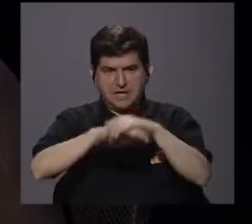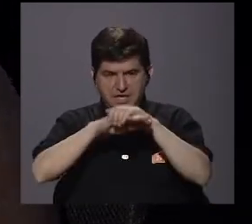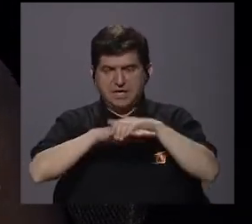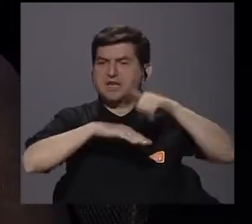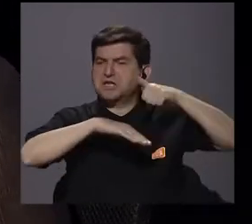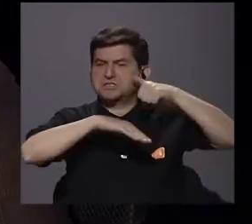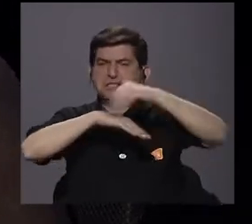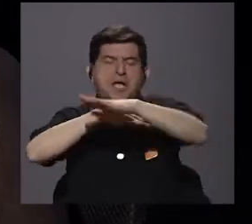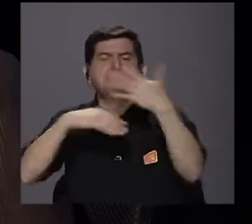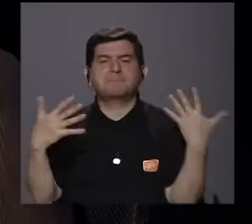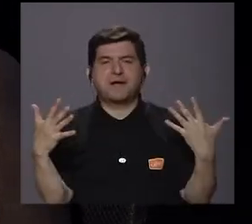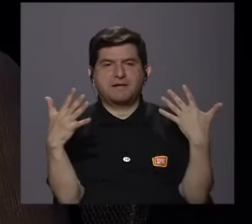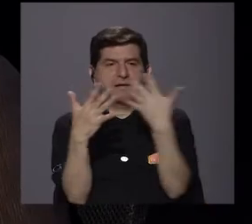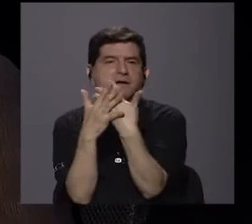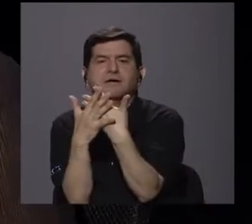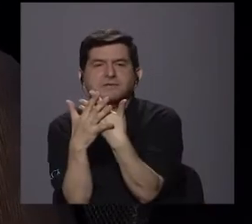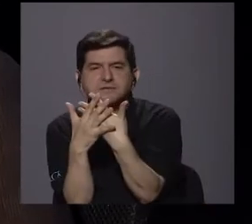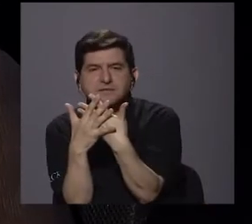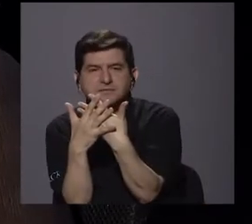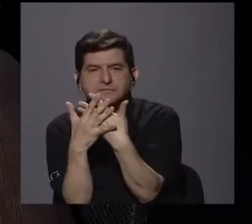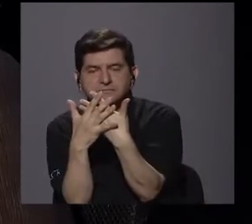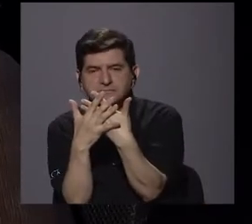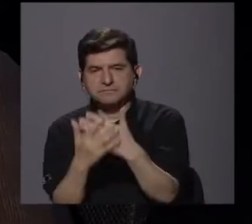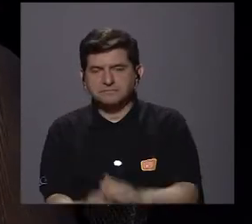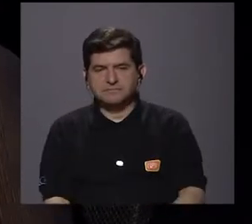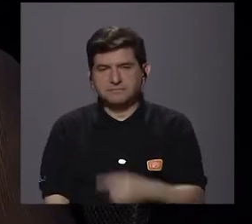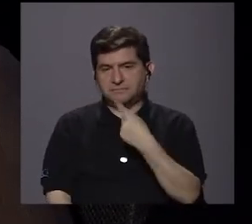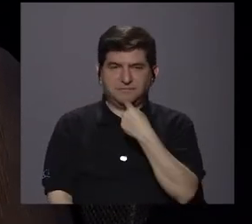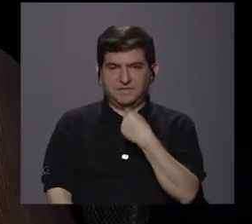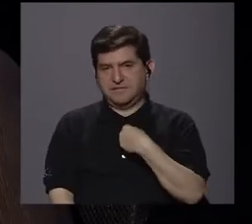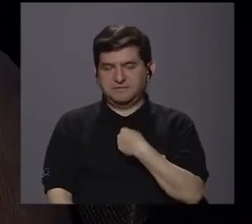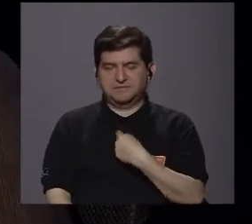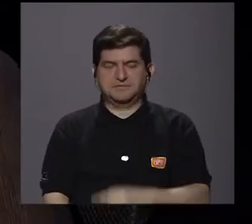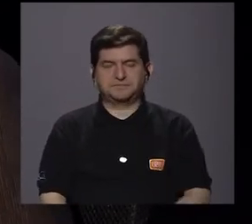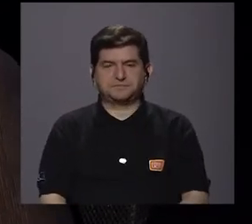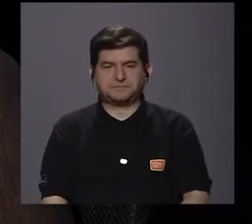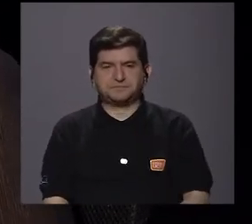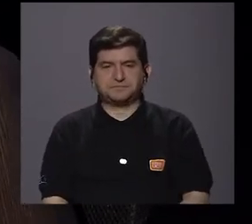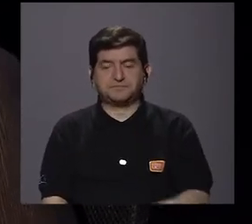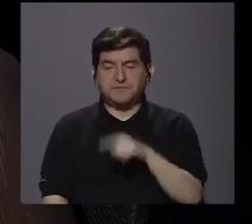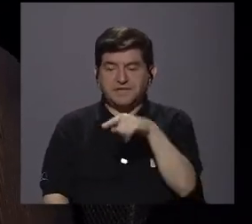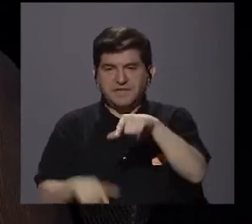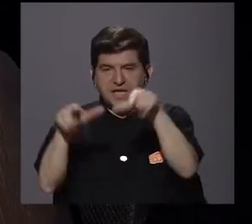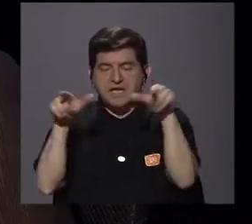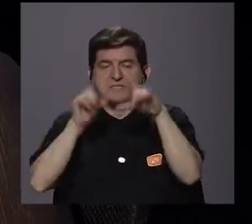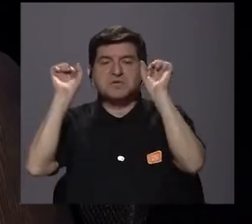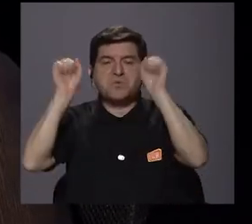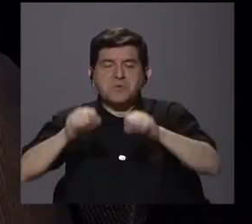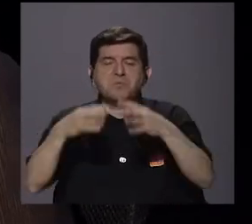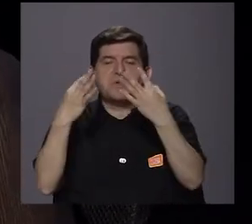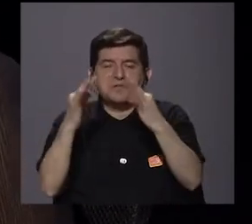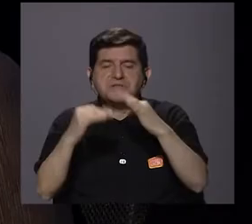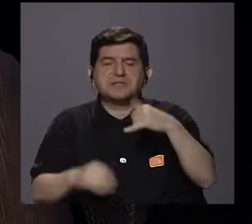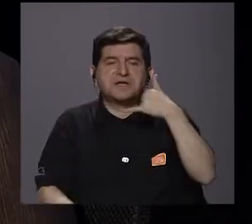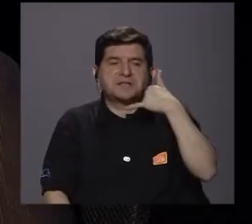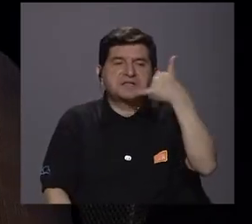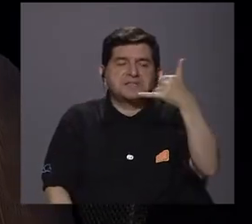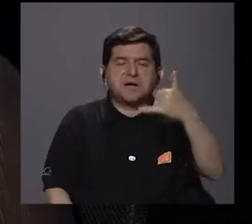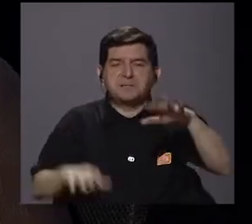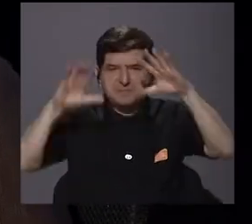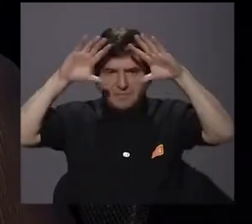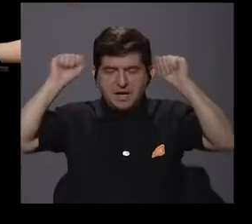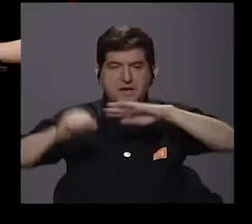que me van a trasladar a la cárcel, me dicen que es el único lugar de donde puedo llamar a la